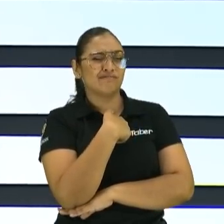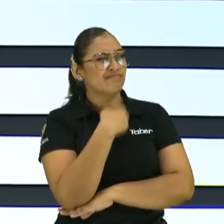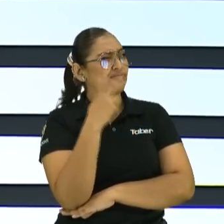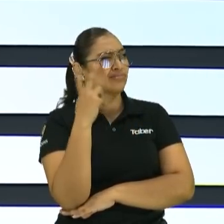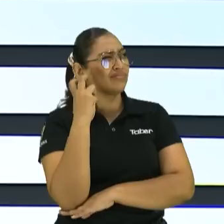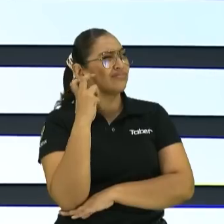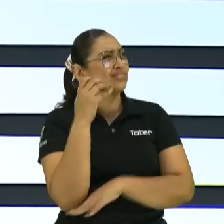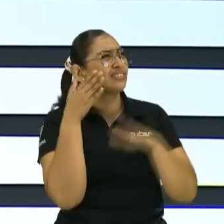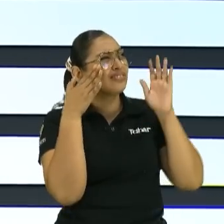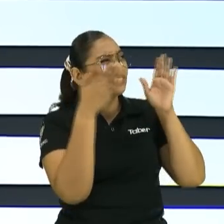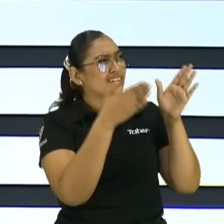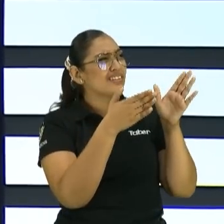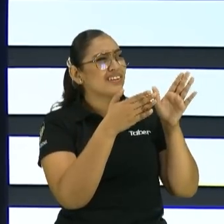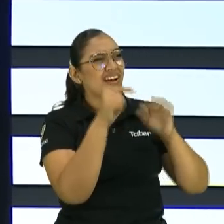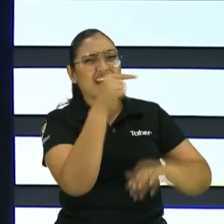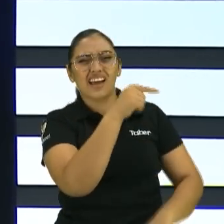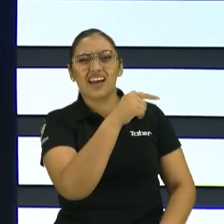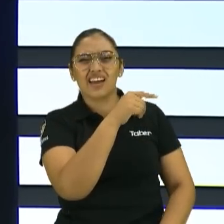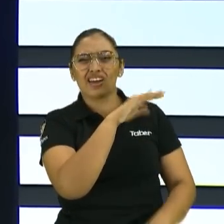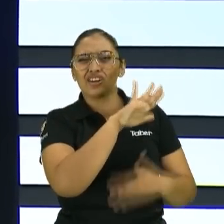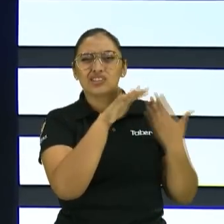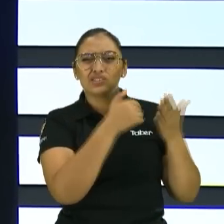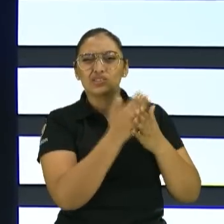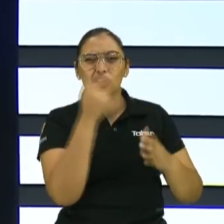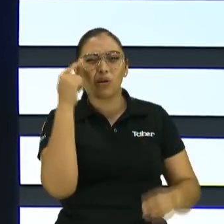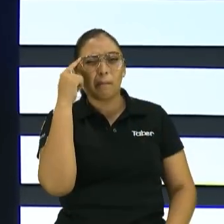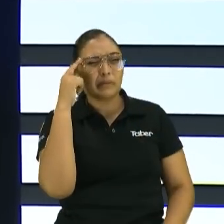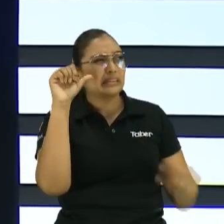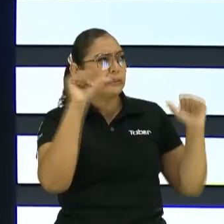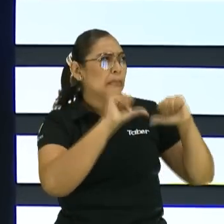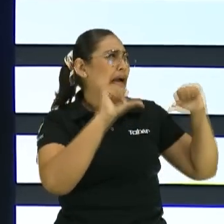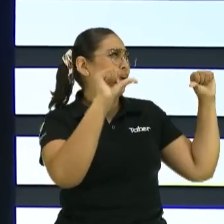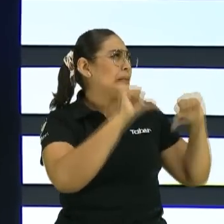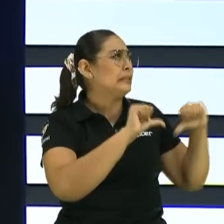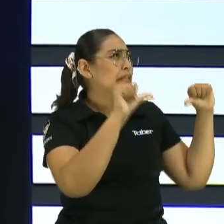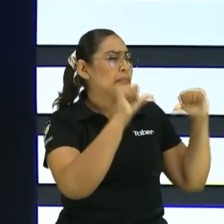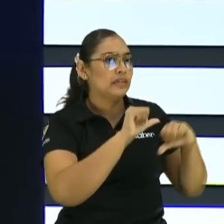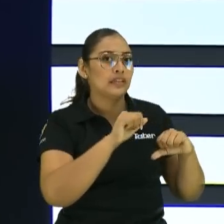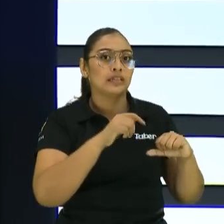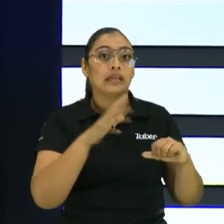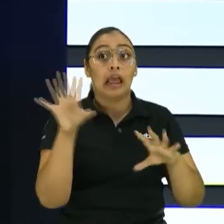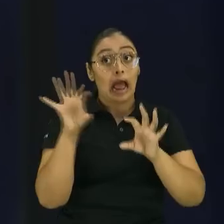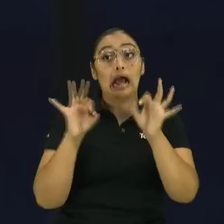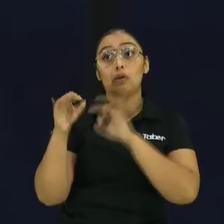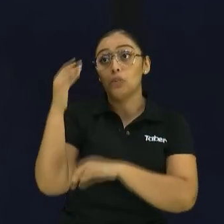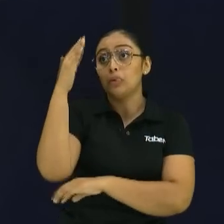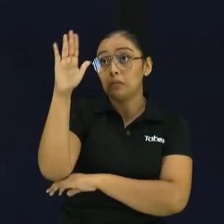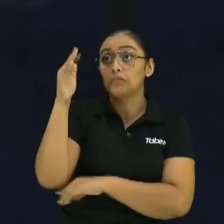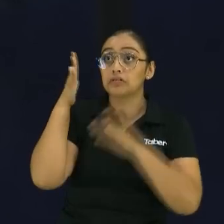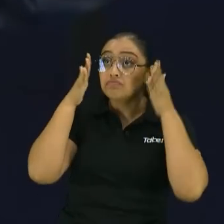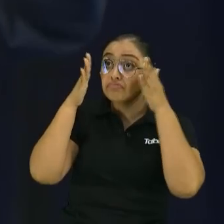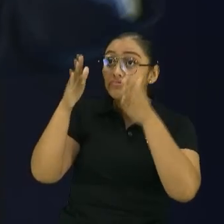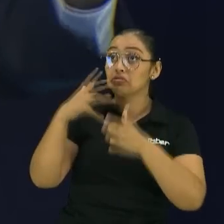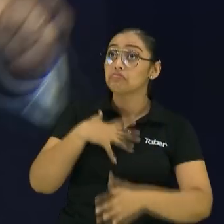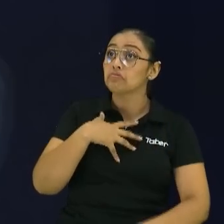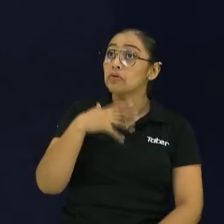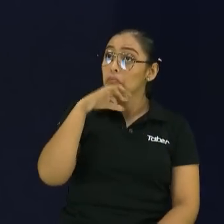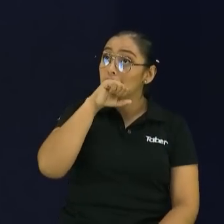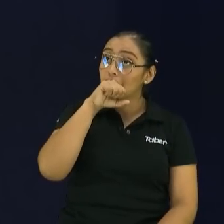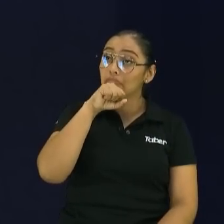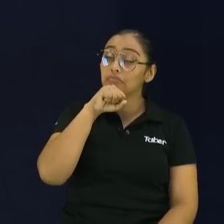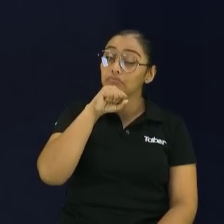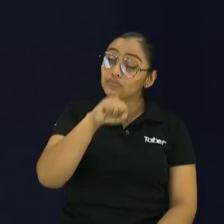todo es un relajo y todo está mal y hay otros predicadores que me encanta escucharlos porque me recuerdan todos los días cuánto Dios me